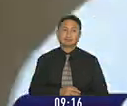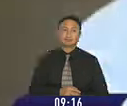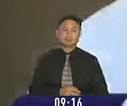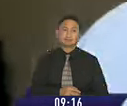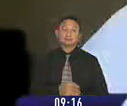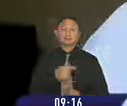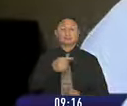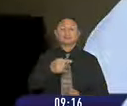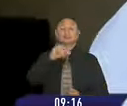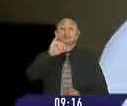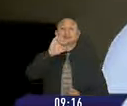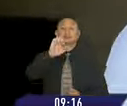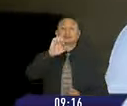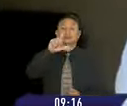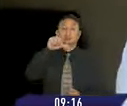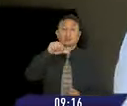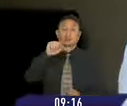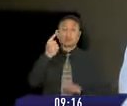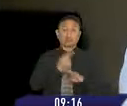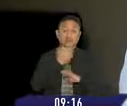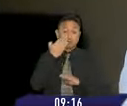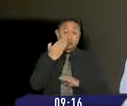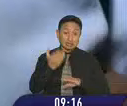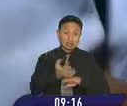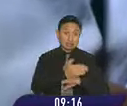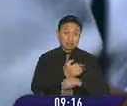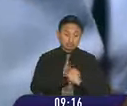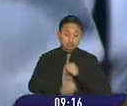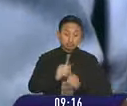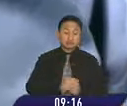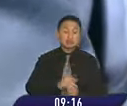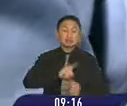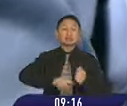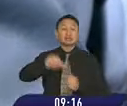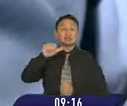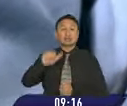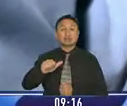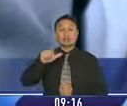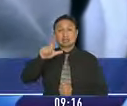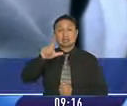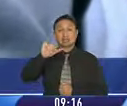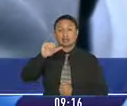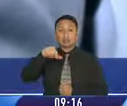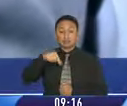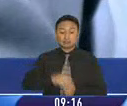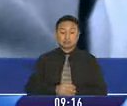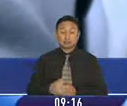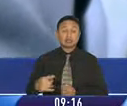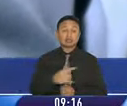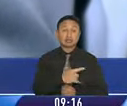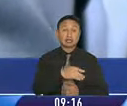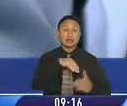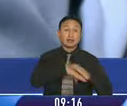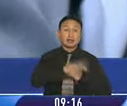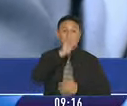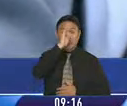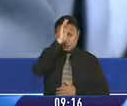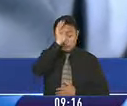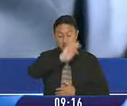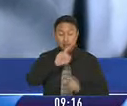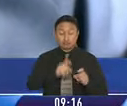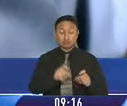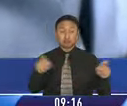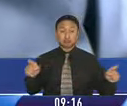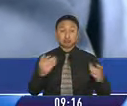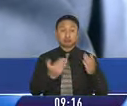Gisela se convirtió en mamá por primera vez hace unos días. Su hija Lía Milagros se encuentra en neonatología del Hospital